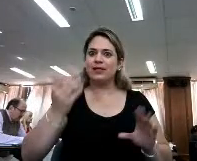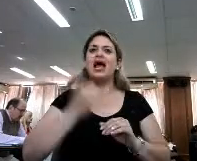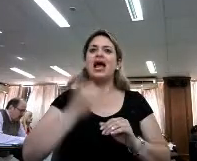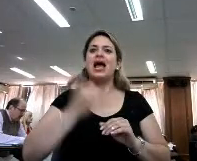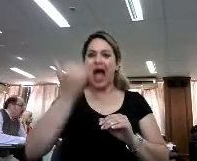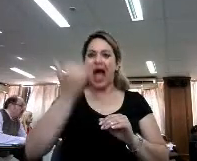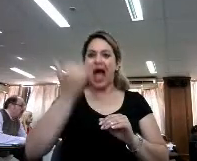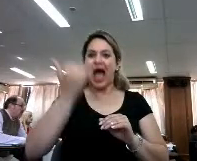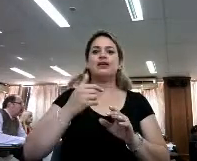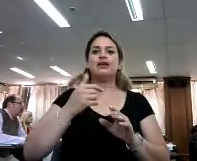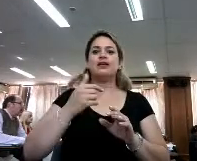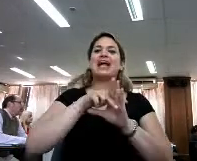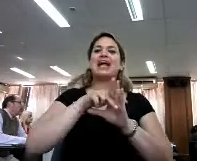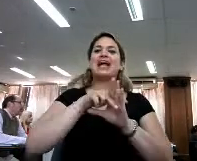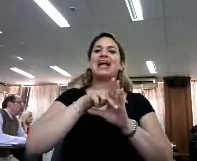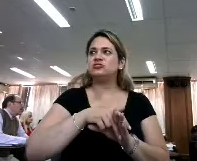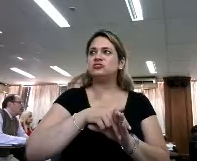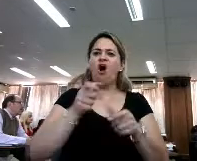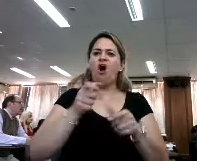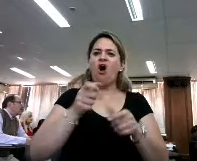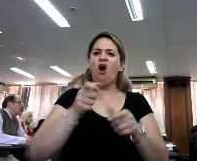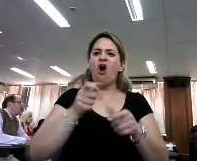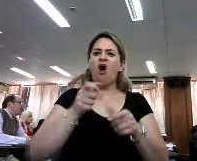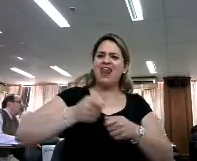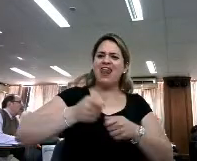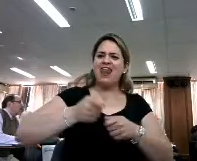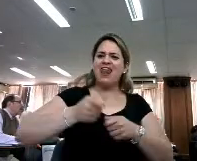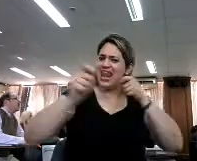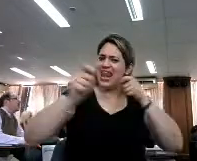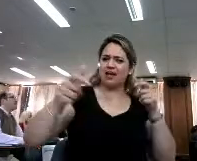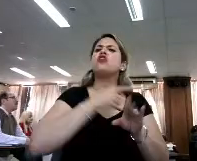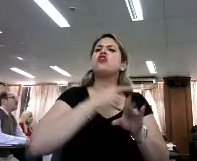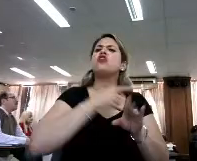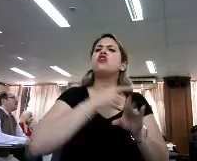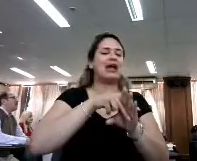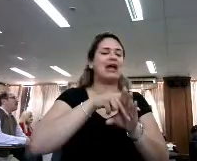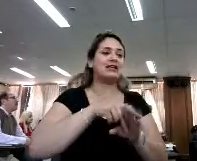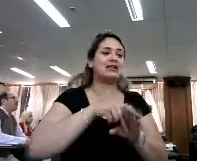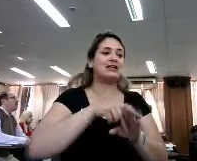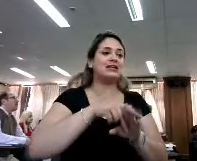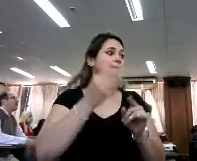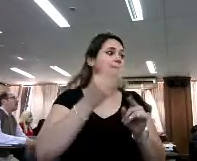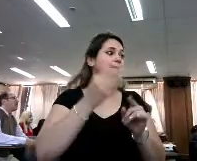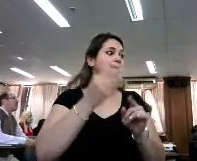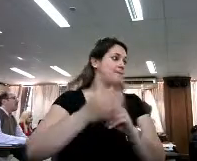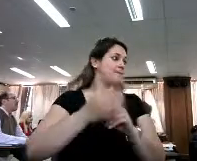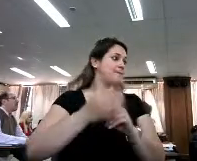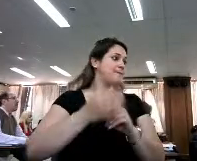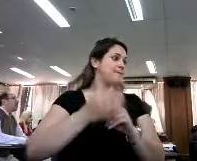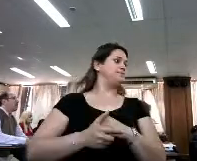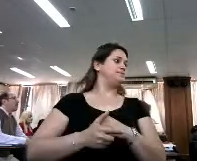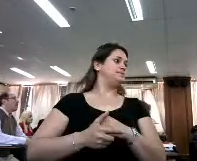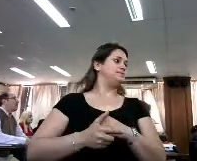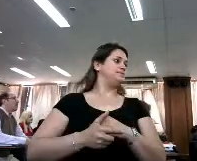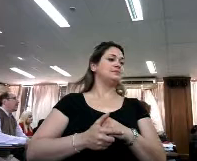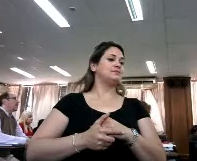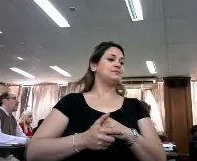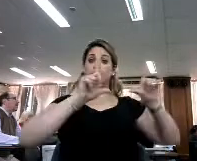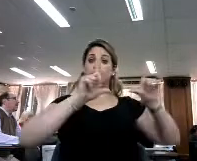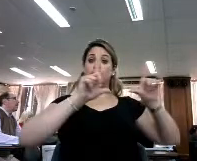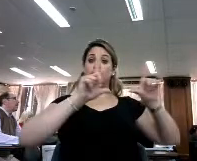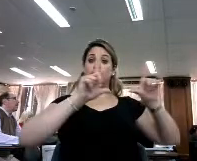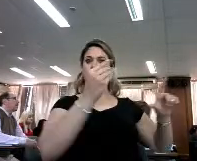¿Cómo? Vemos un caballo. ¿En dónde está el caballo? Vemos un caballo. Vemos, ¿en dónde los